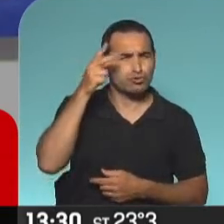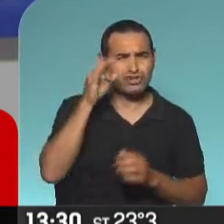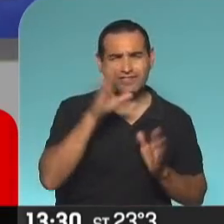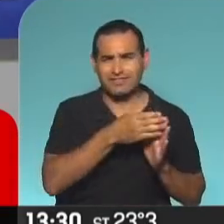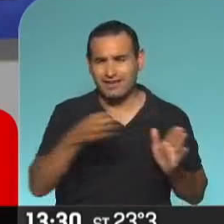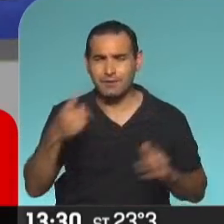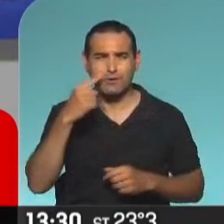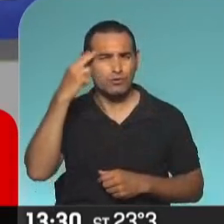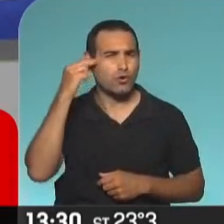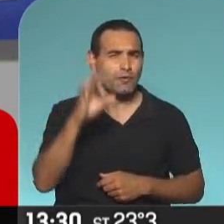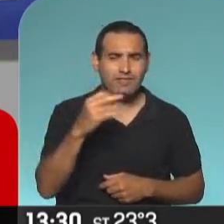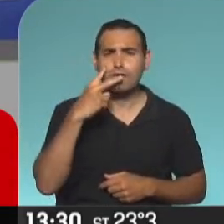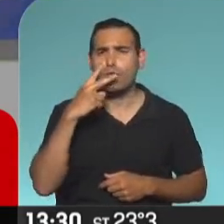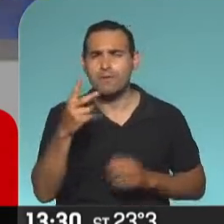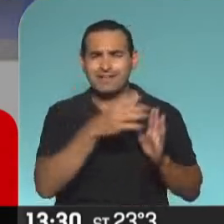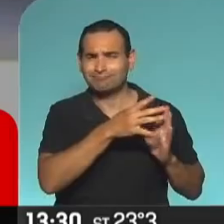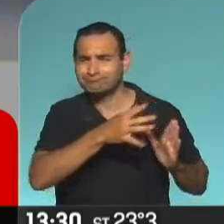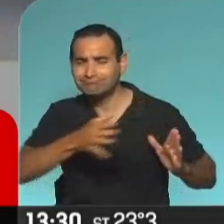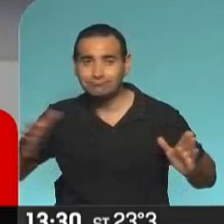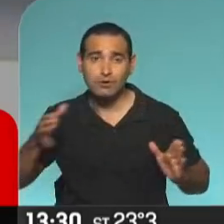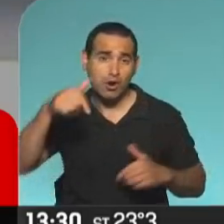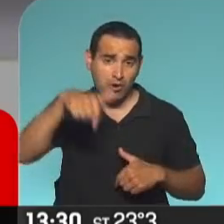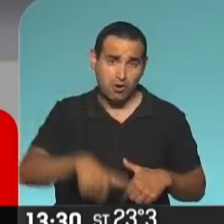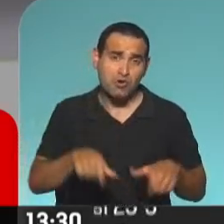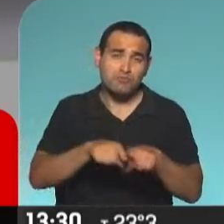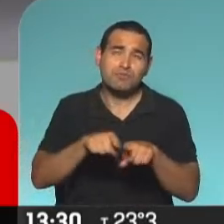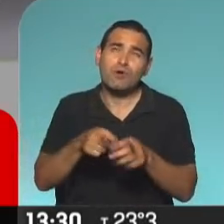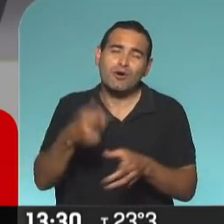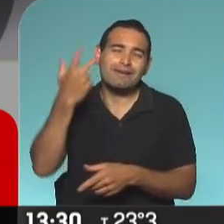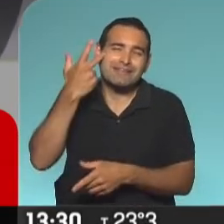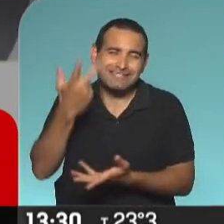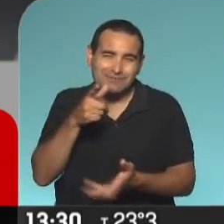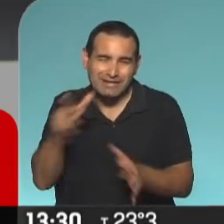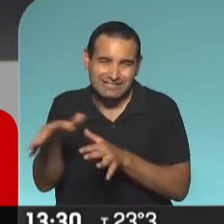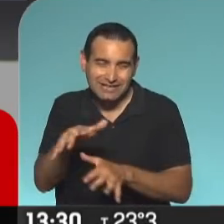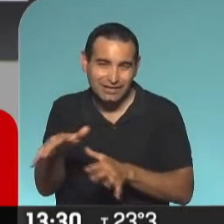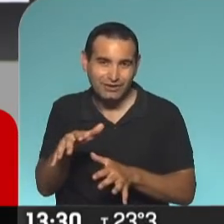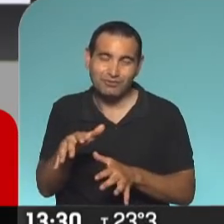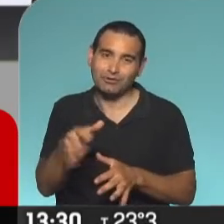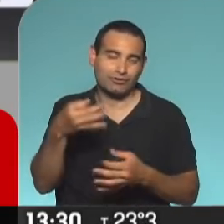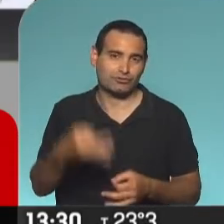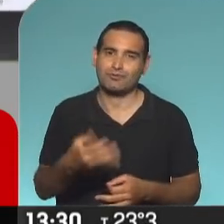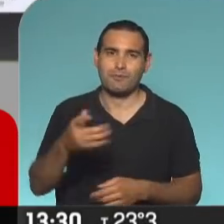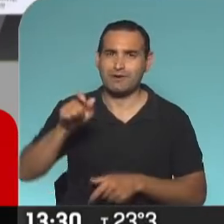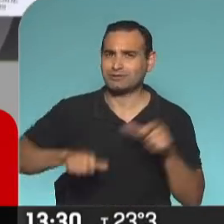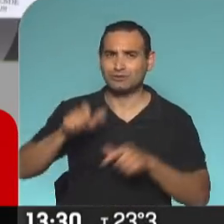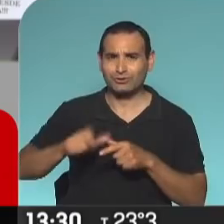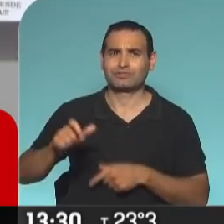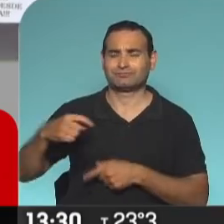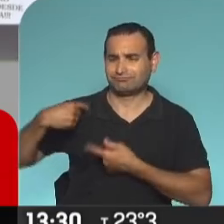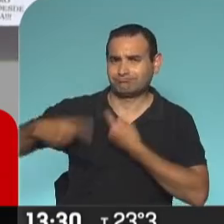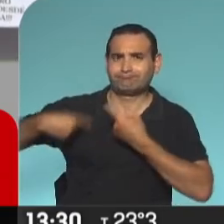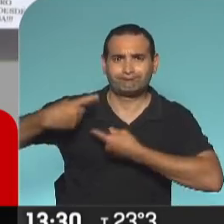del 90, del 2000. Por ahí lo mismo hoy sucede con Leo Messi, pero toda una generación y varias